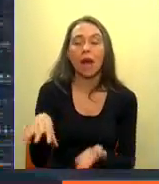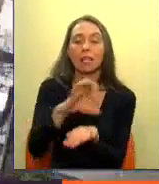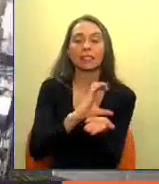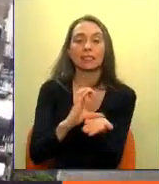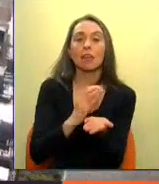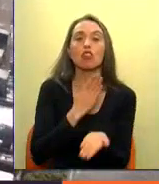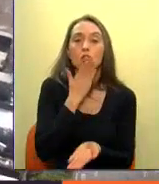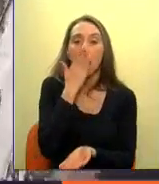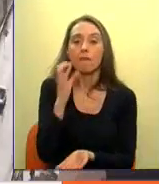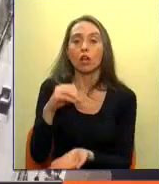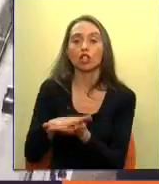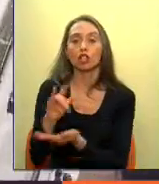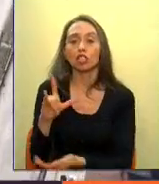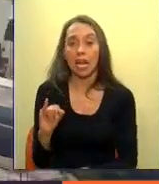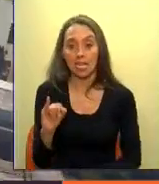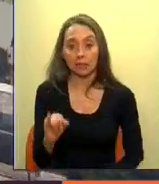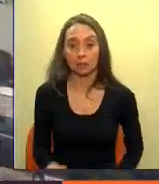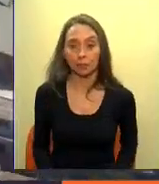con feliz